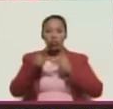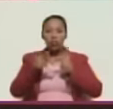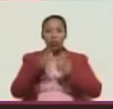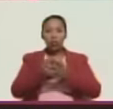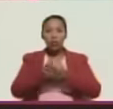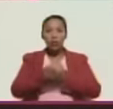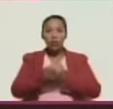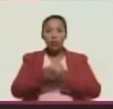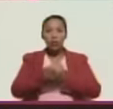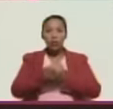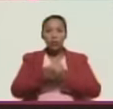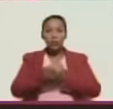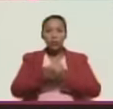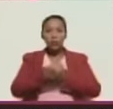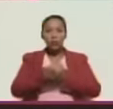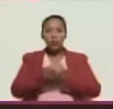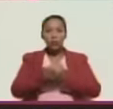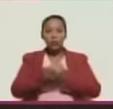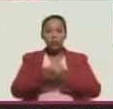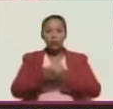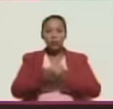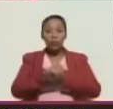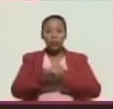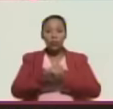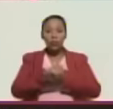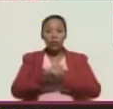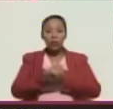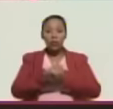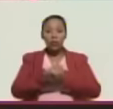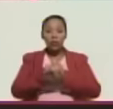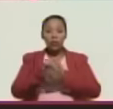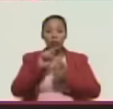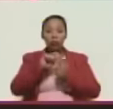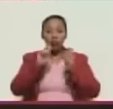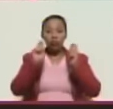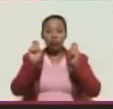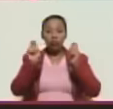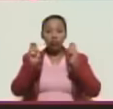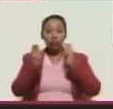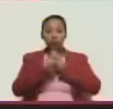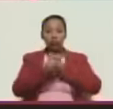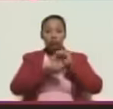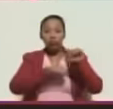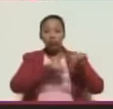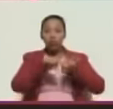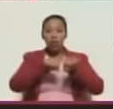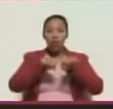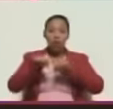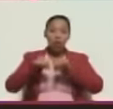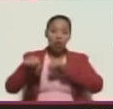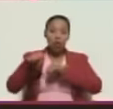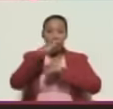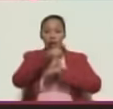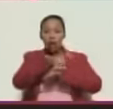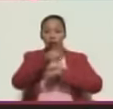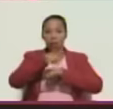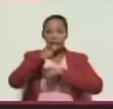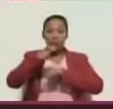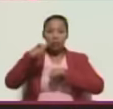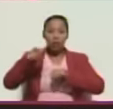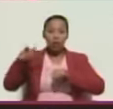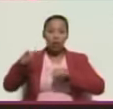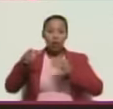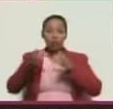políticos entre ellas cambiemos movimiento ciudadano